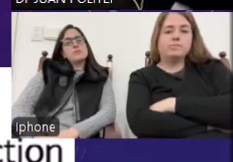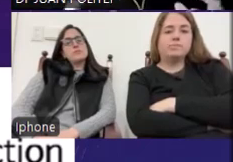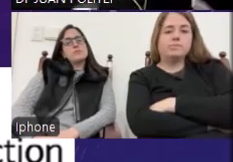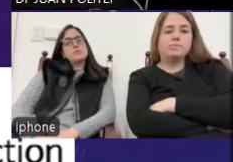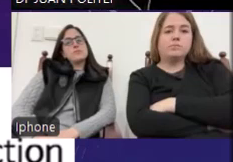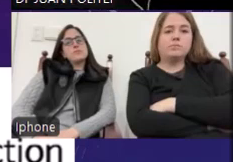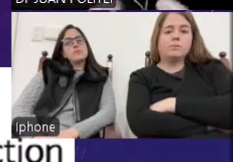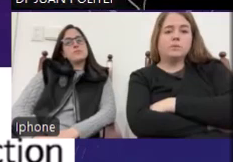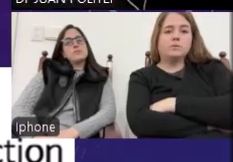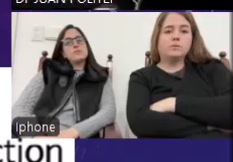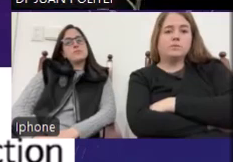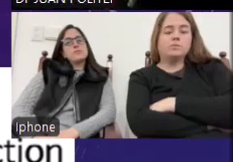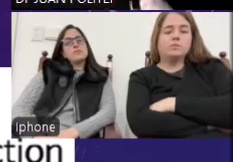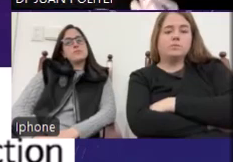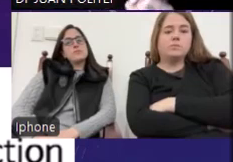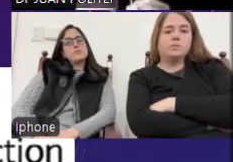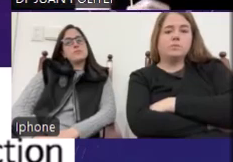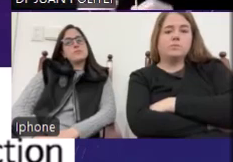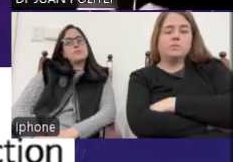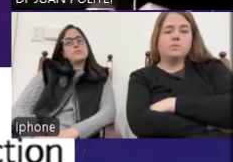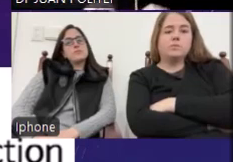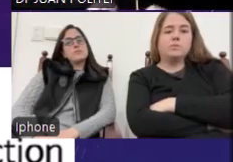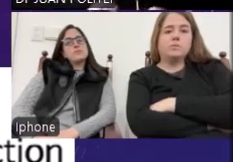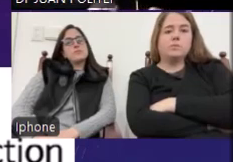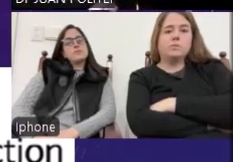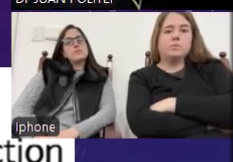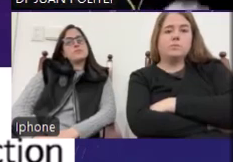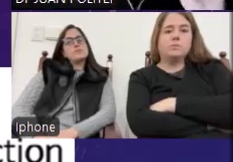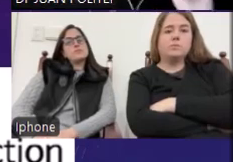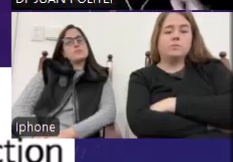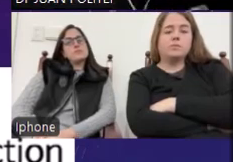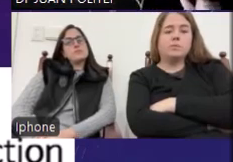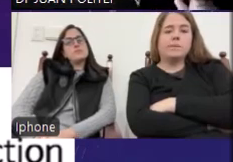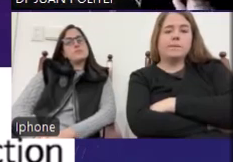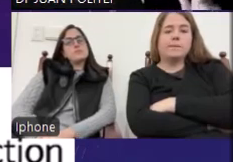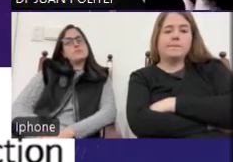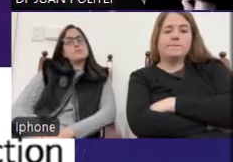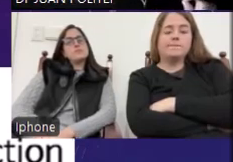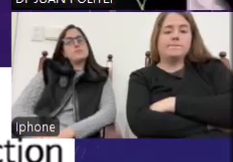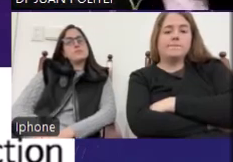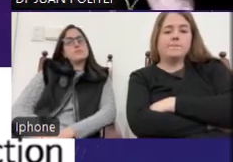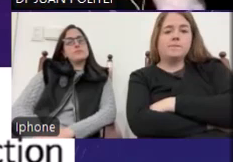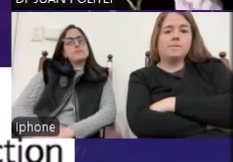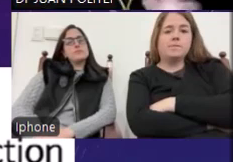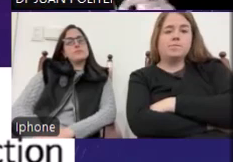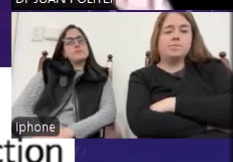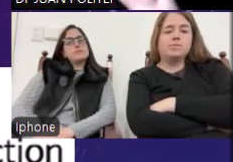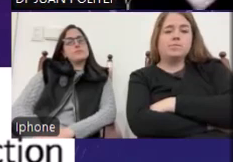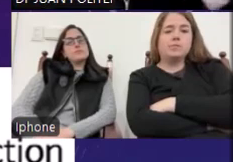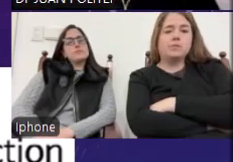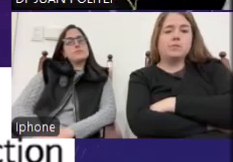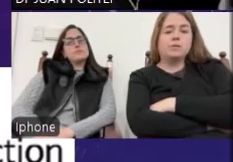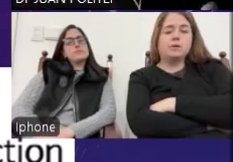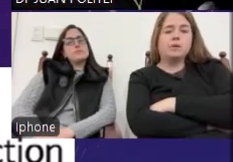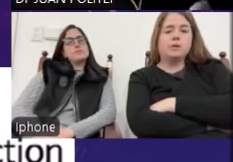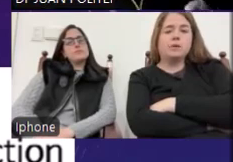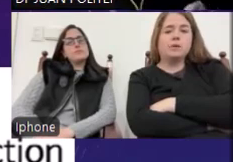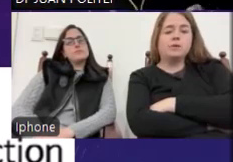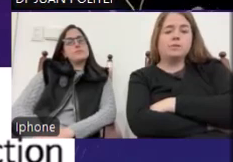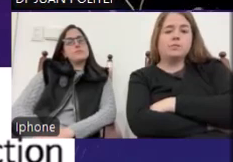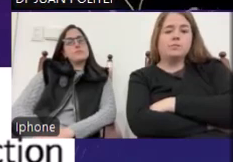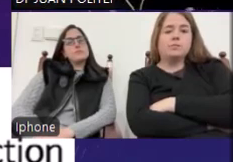nuestro, que es otra terapia por boca, comprimidos. Pero esta terapia por boca no es nada que ver con